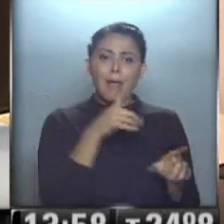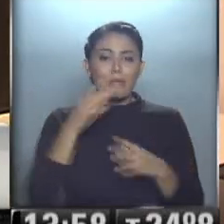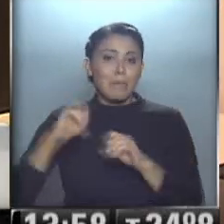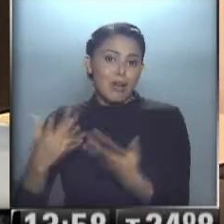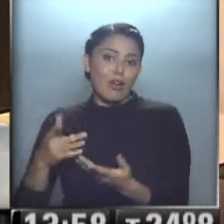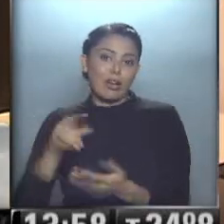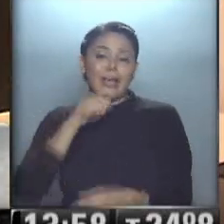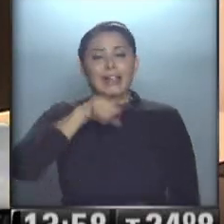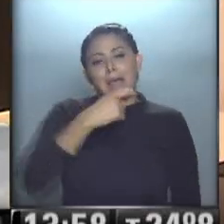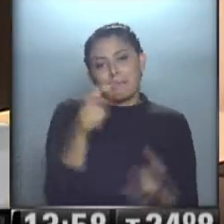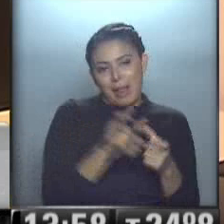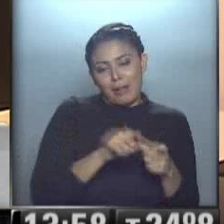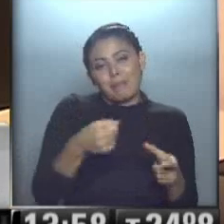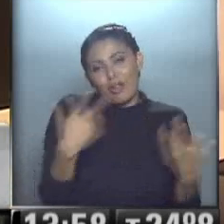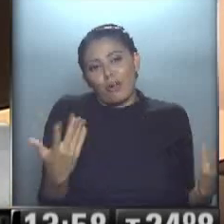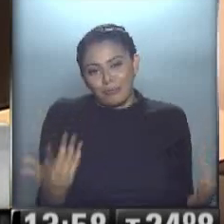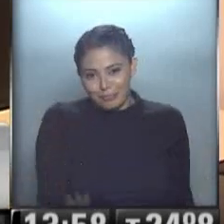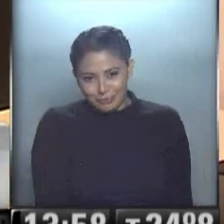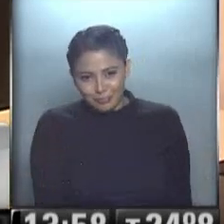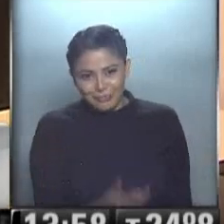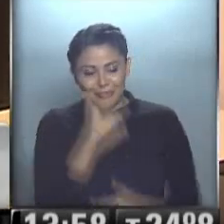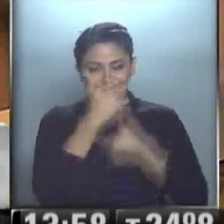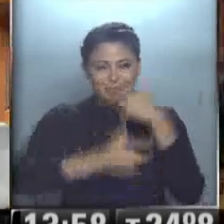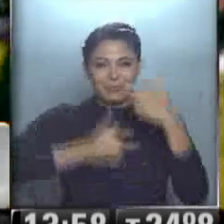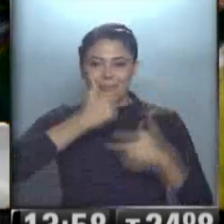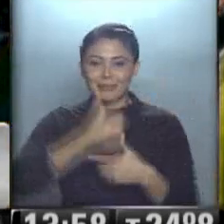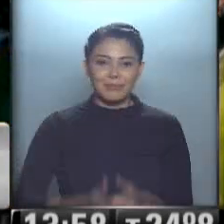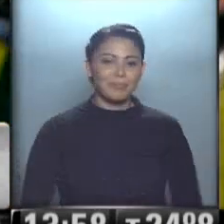mejor? Que Metegol, vamos a decir también, porque no.